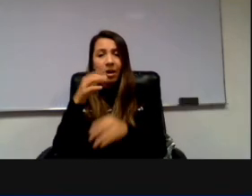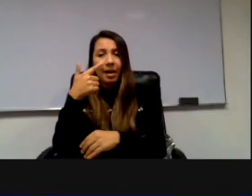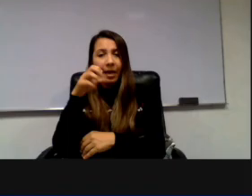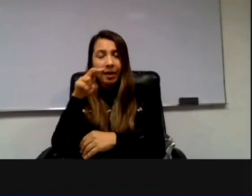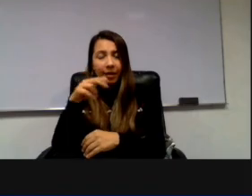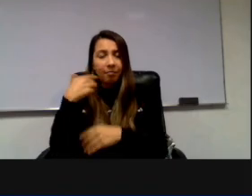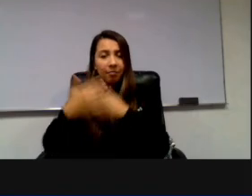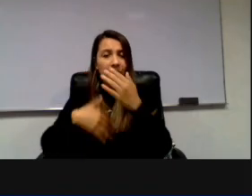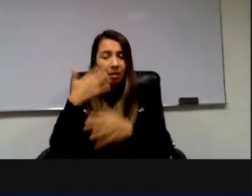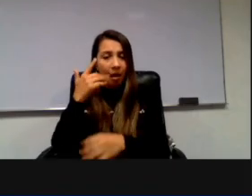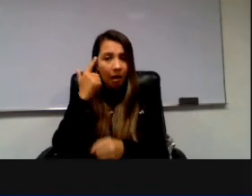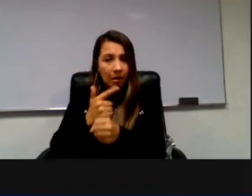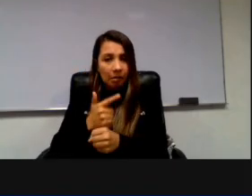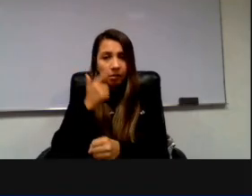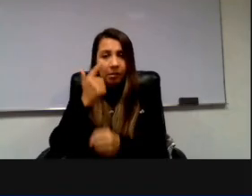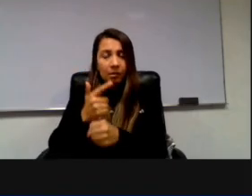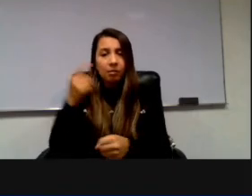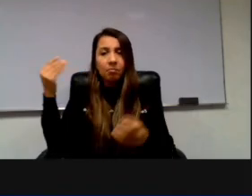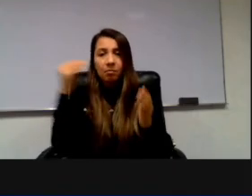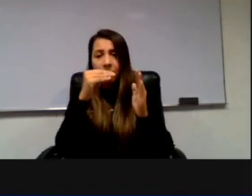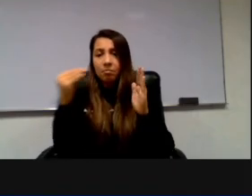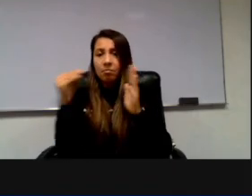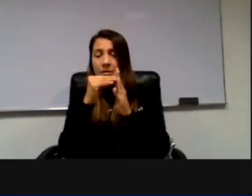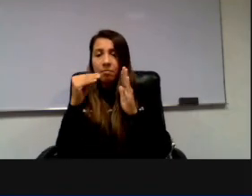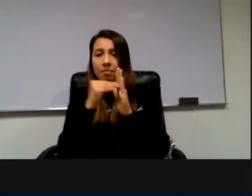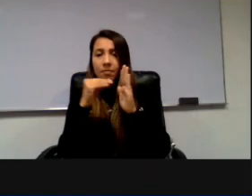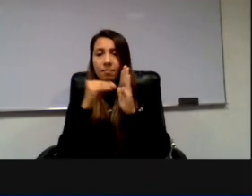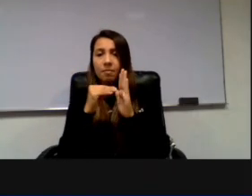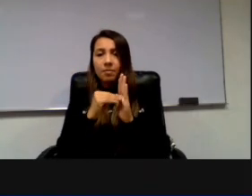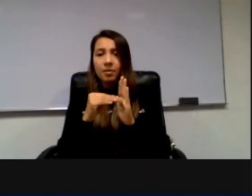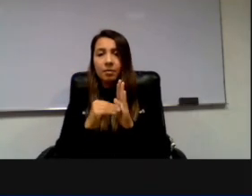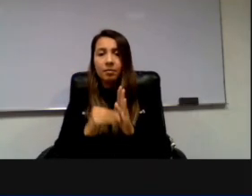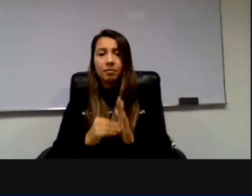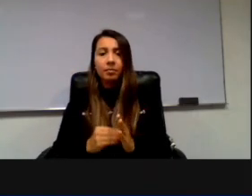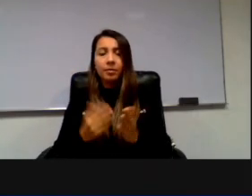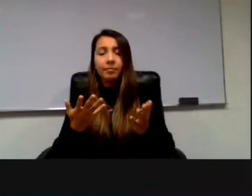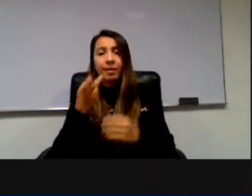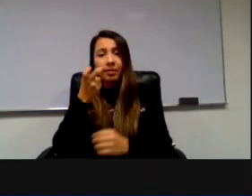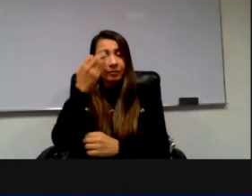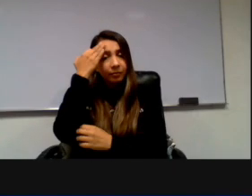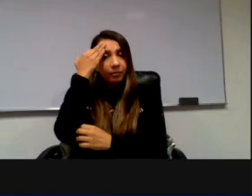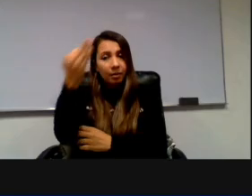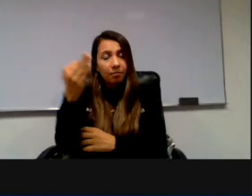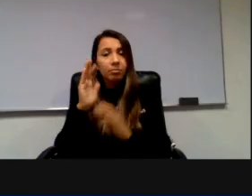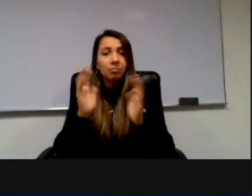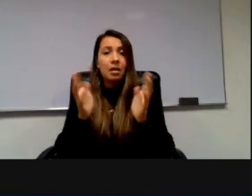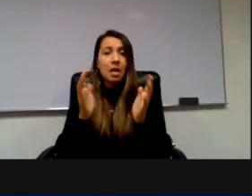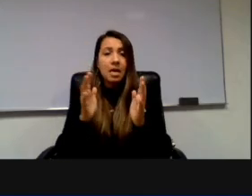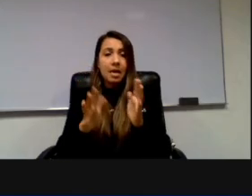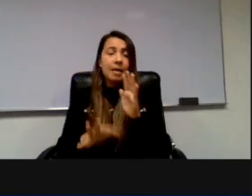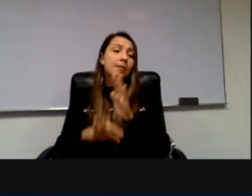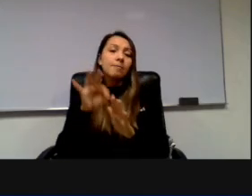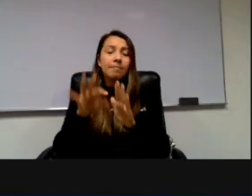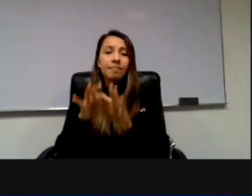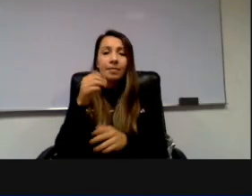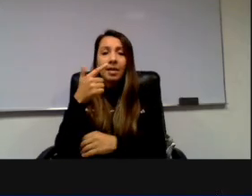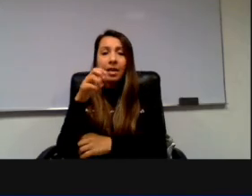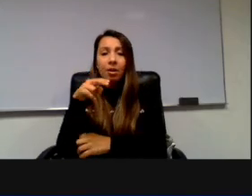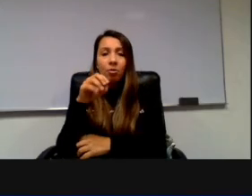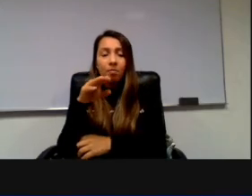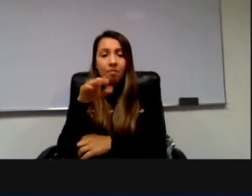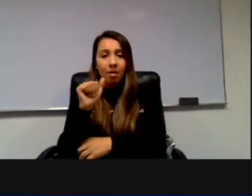conociendo conforme se iban secuenciando genomas, ¿no? Y entonces, pues por esta época ya se habían secuenciado los genomas